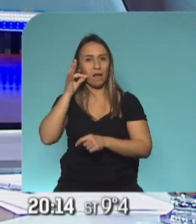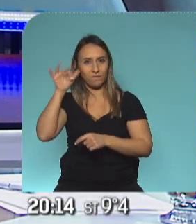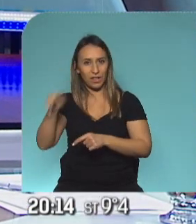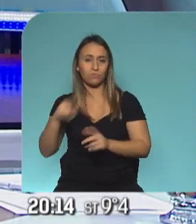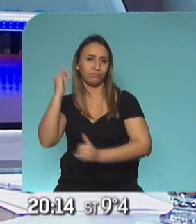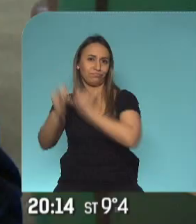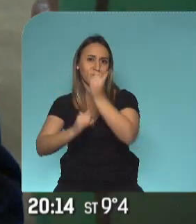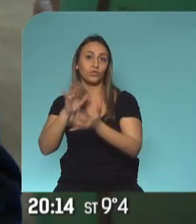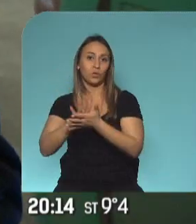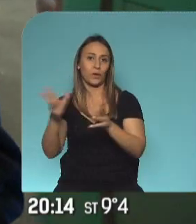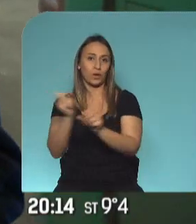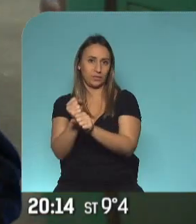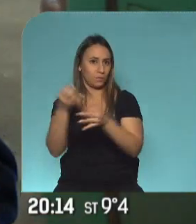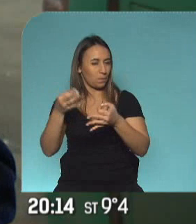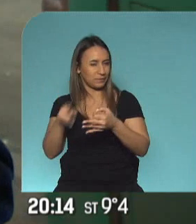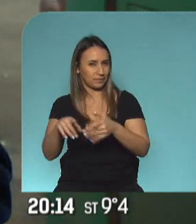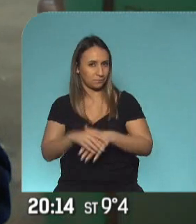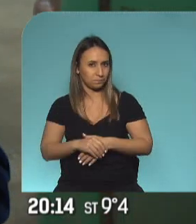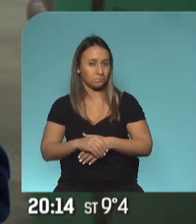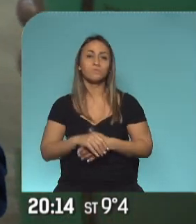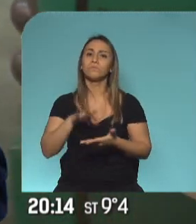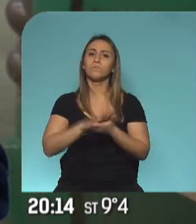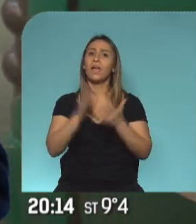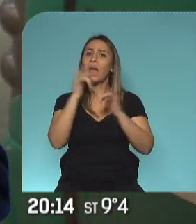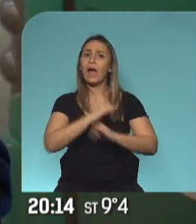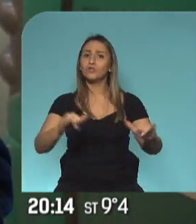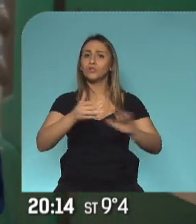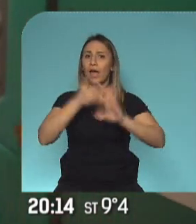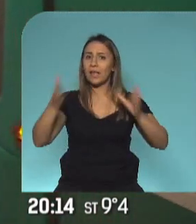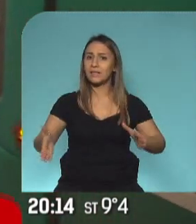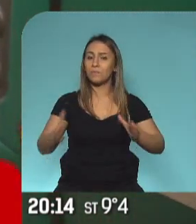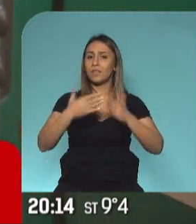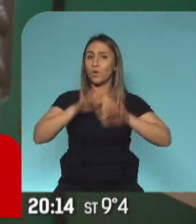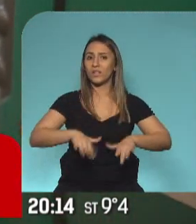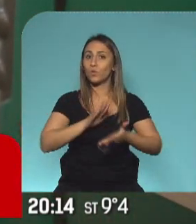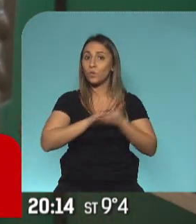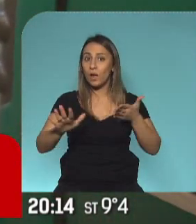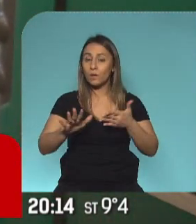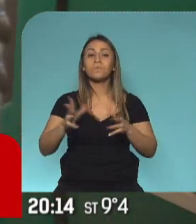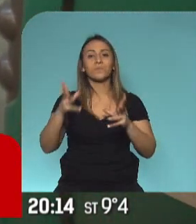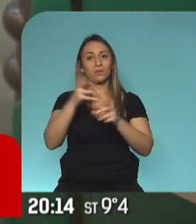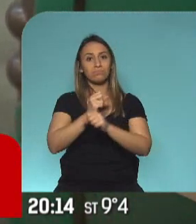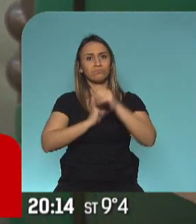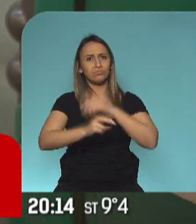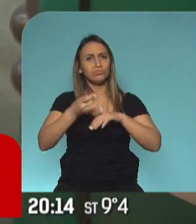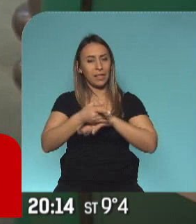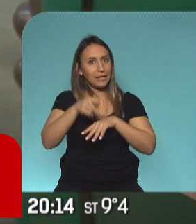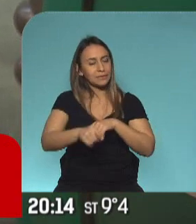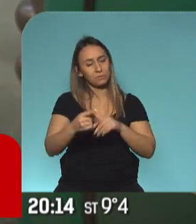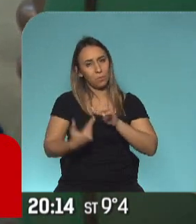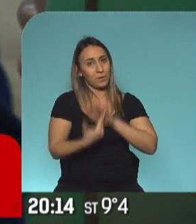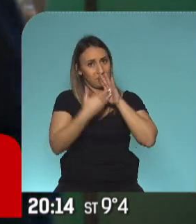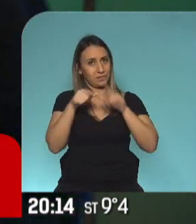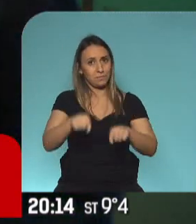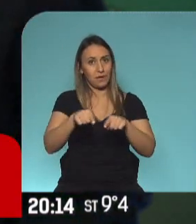sobre los colectivos. Ante el anuncio de una nueva etapa de la cuarentena, el transporte público es clave.